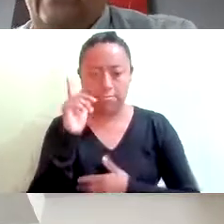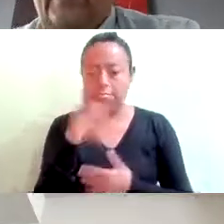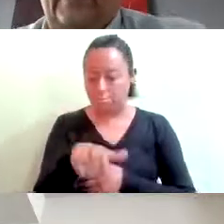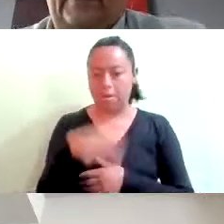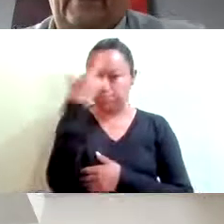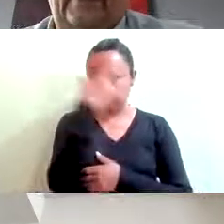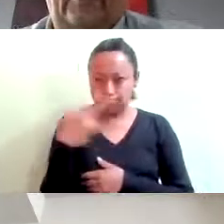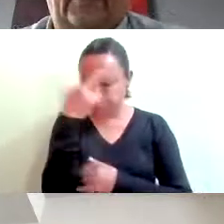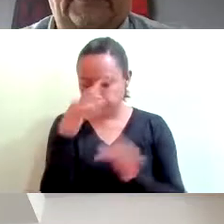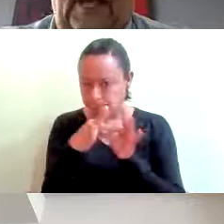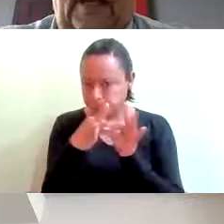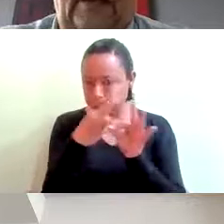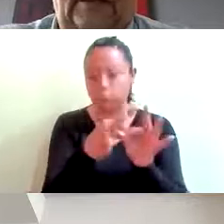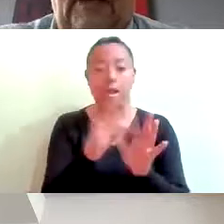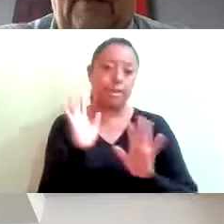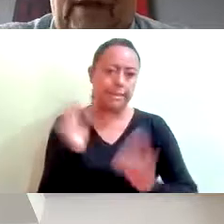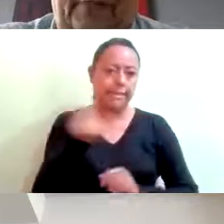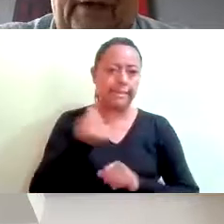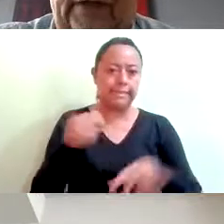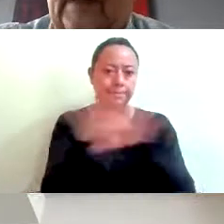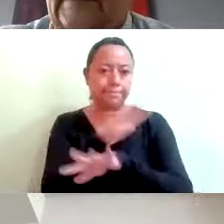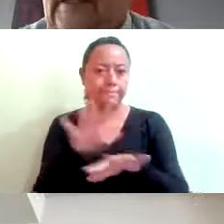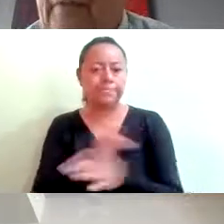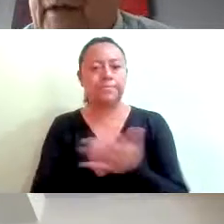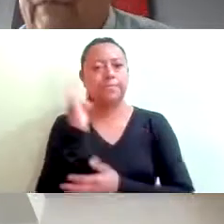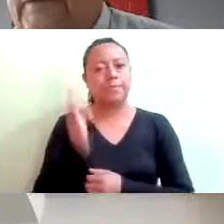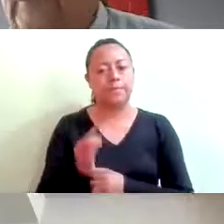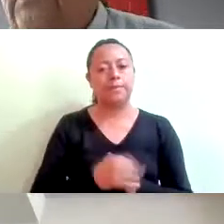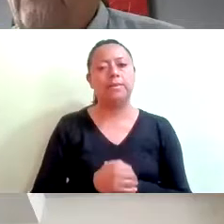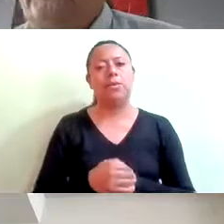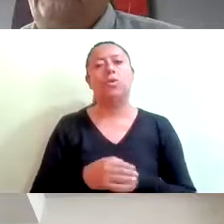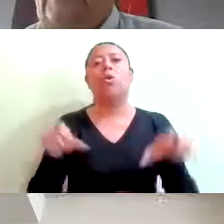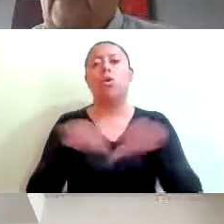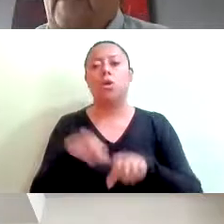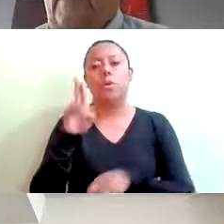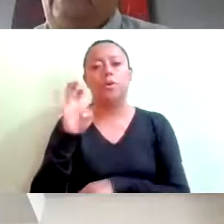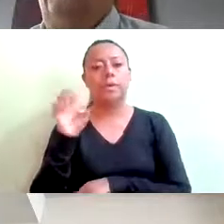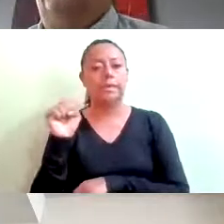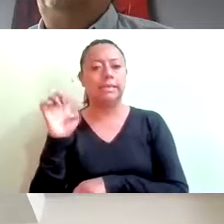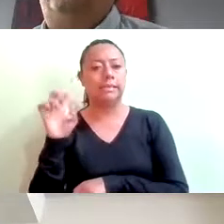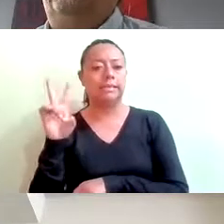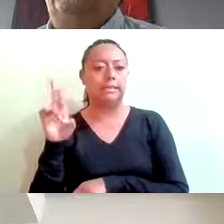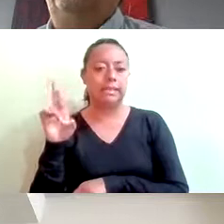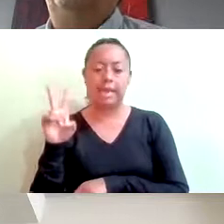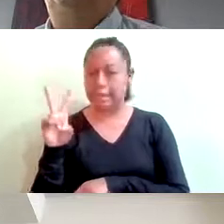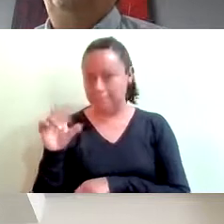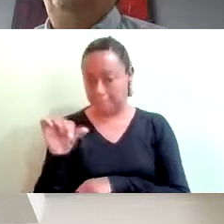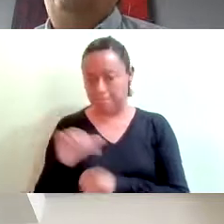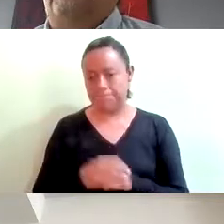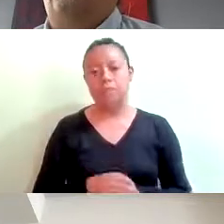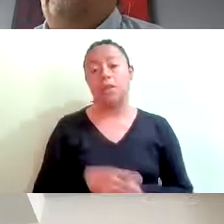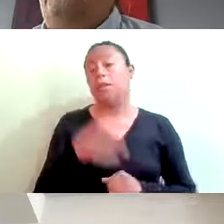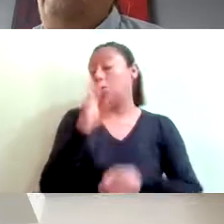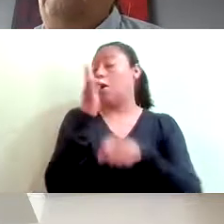modificamos pues ya el dictamen a partir de reserva, si esto procediera. Aquí lo que es importante es